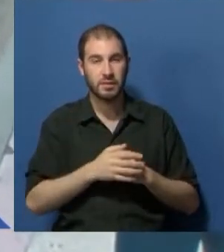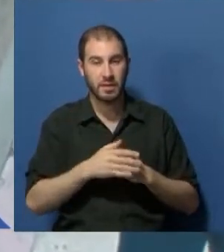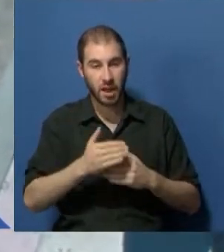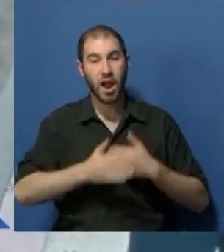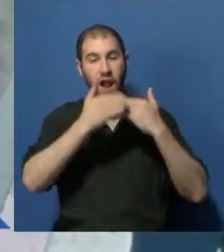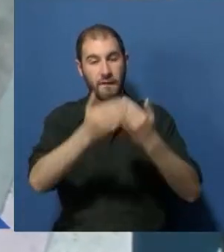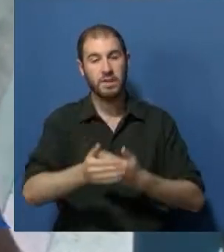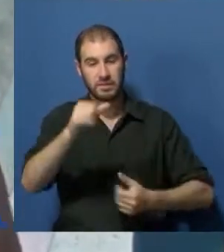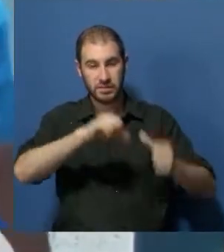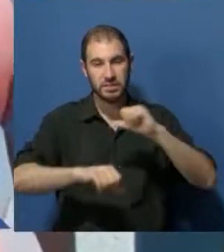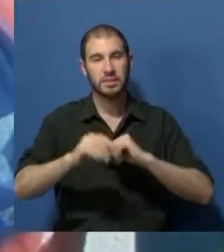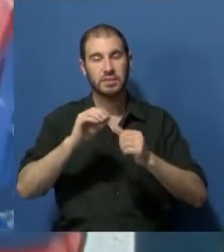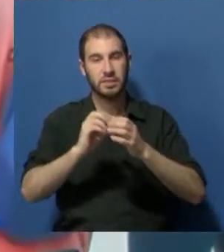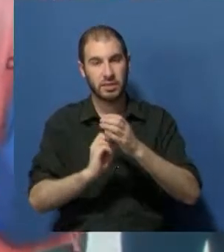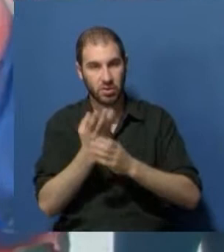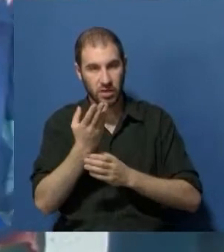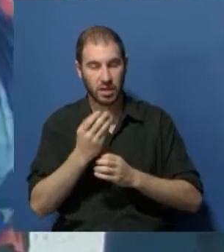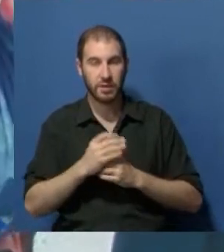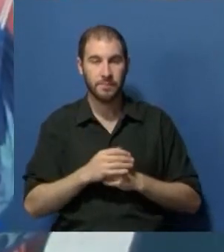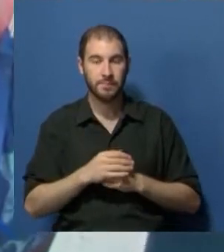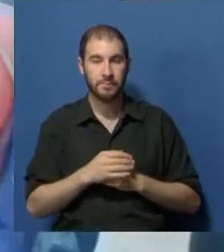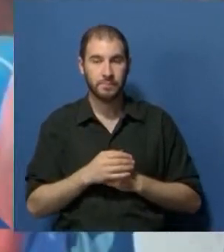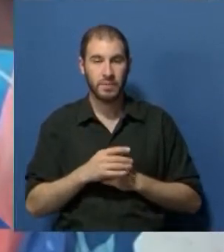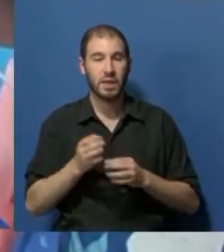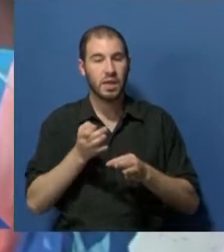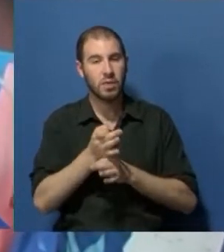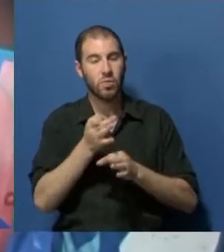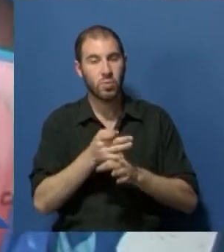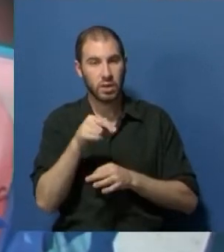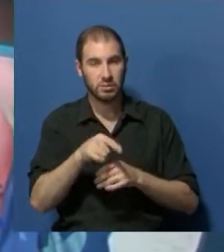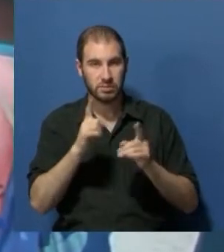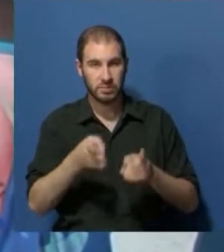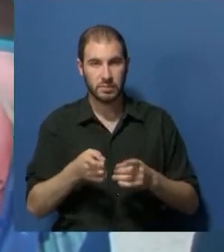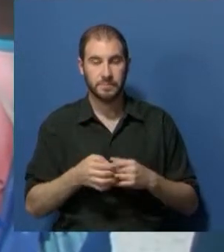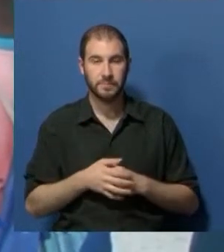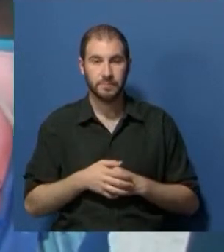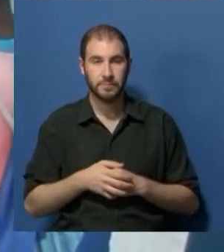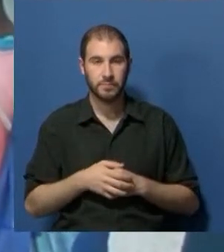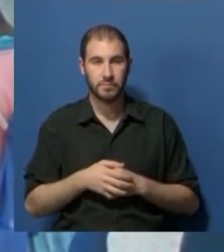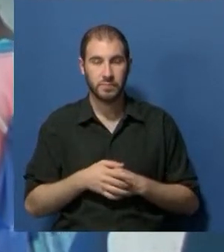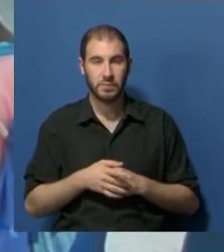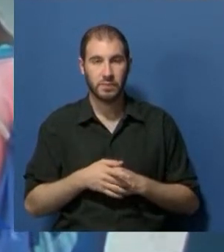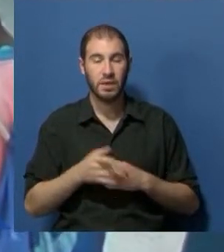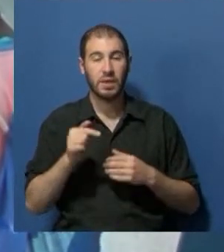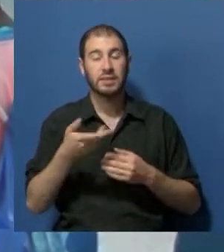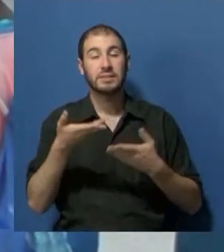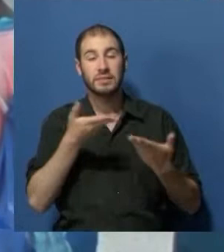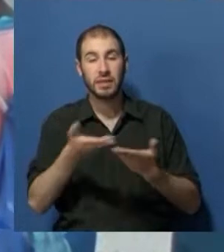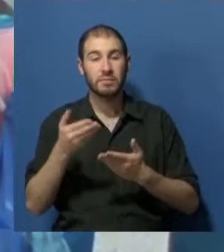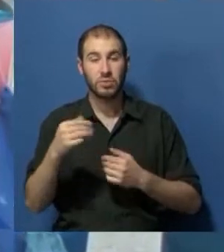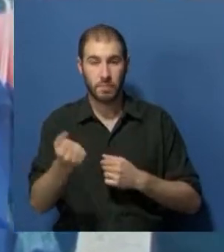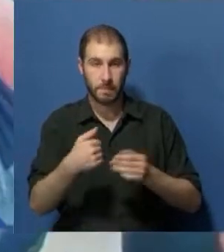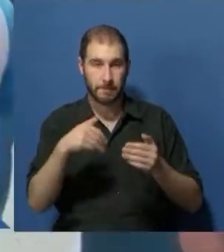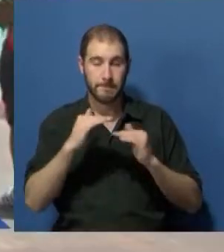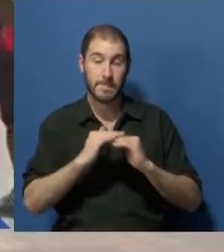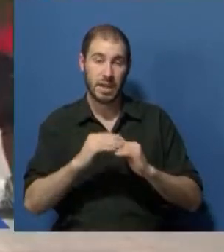avance científico, tecnológico, la apuesta a la educación, ¿no es cierto?, a la prestación de servicios esenciales,